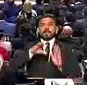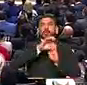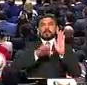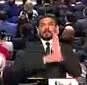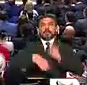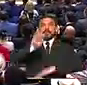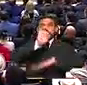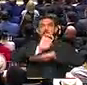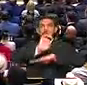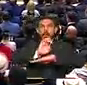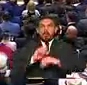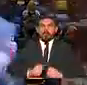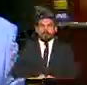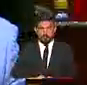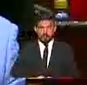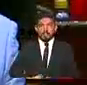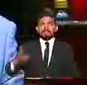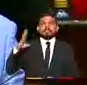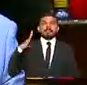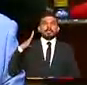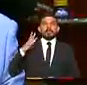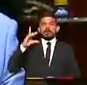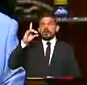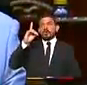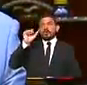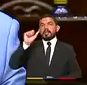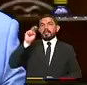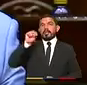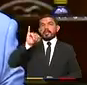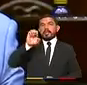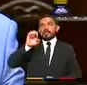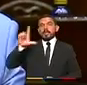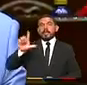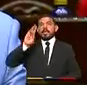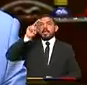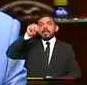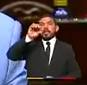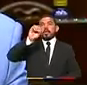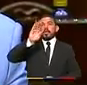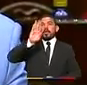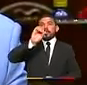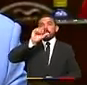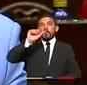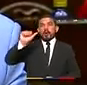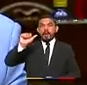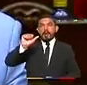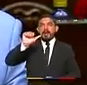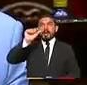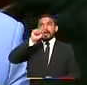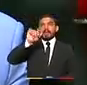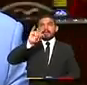de la República del Ecuador, al señor Daniel Noboa Acín. A cargo del